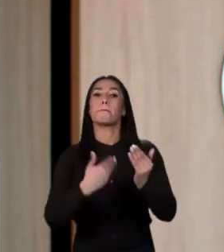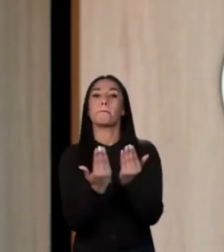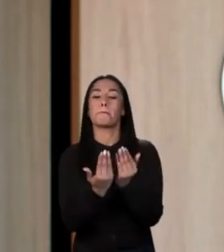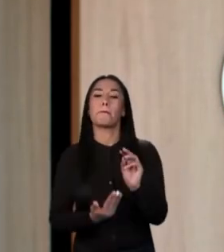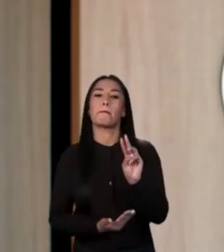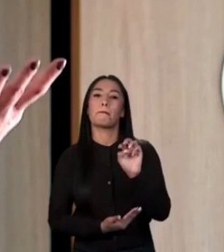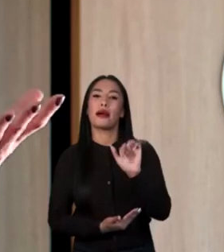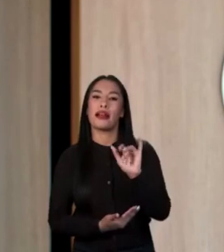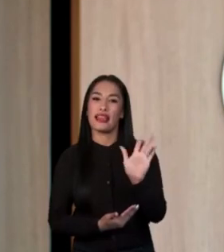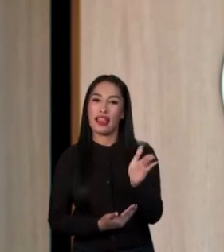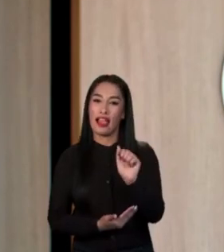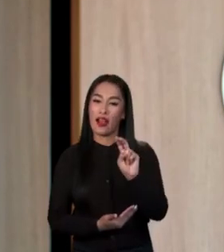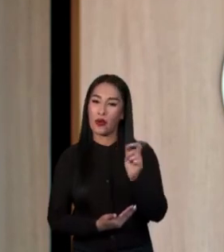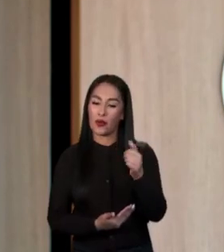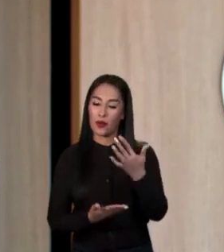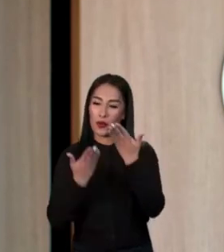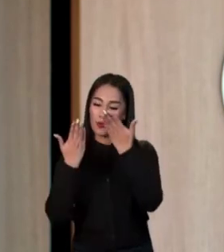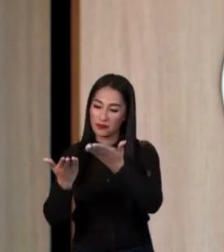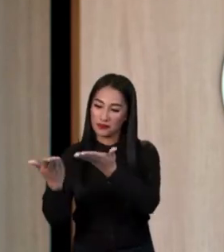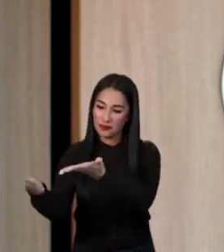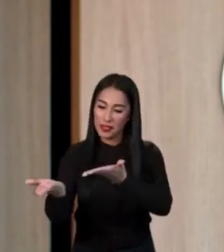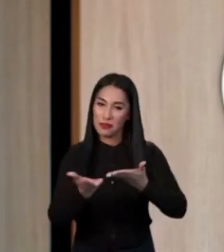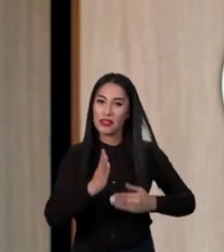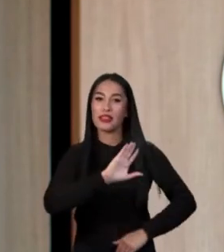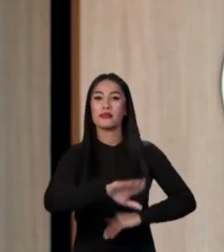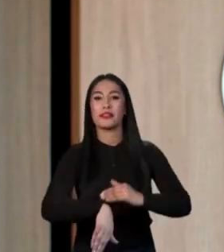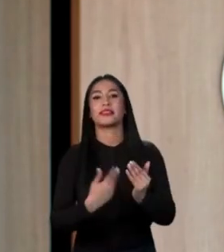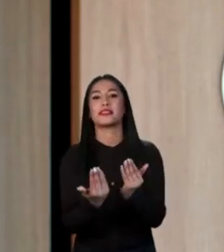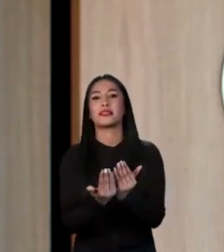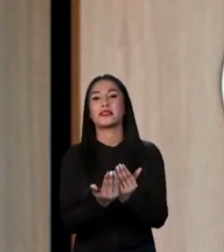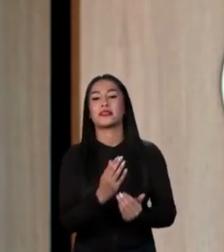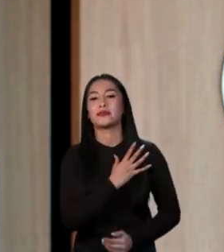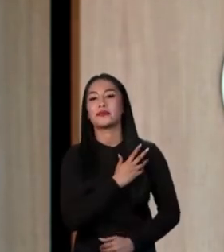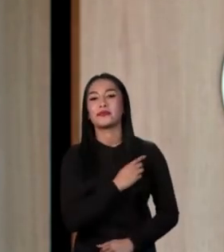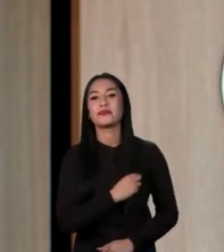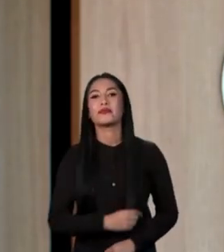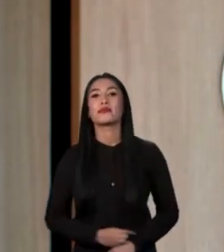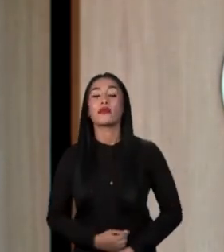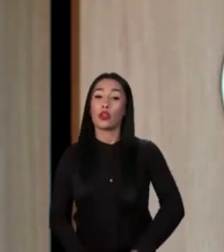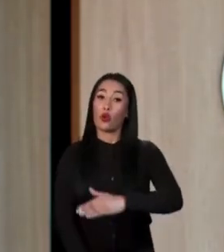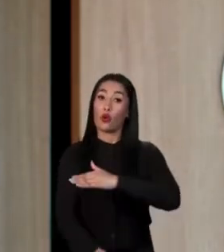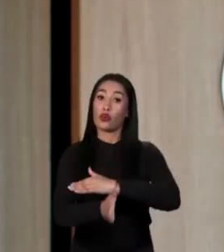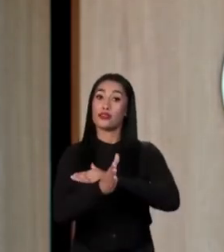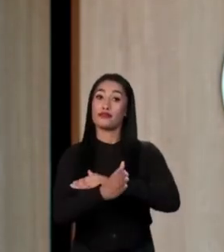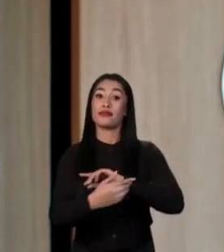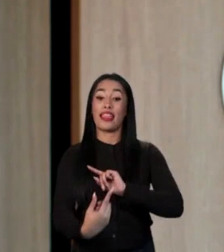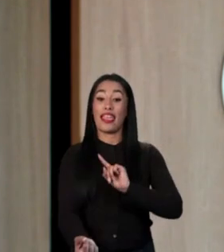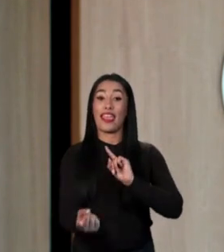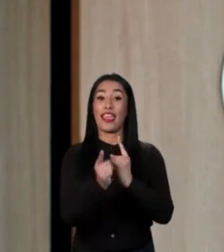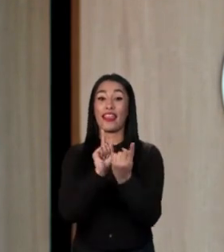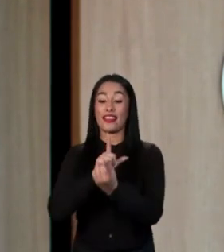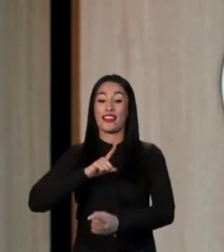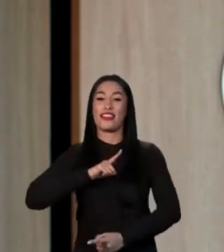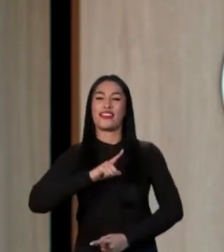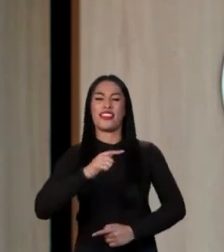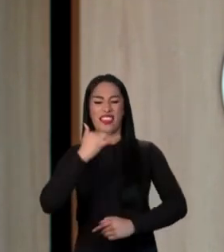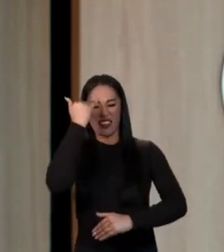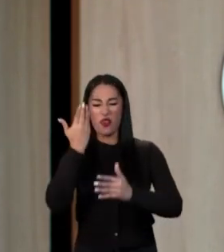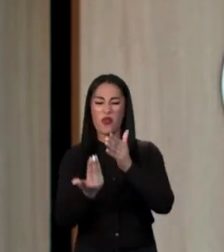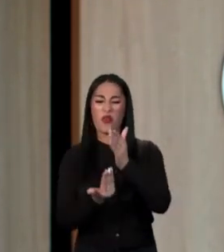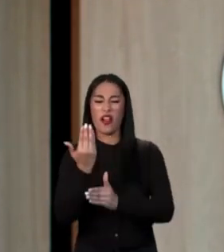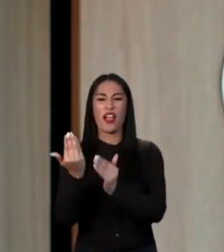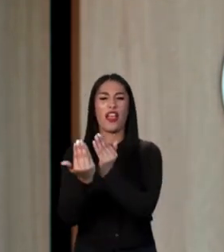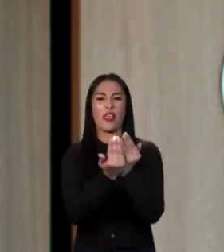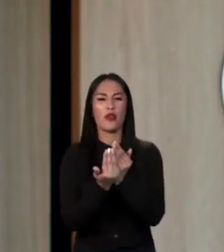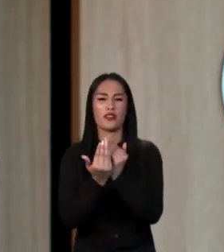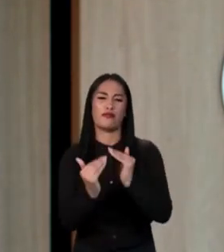victoria ángulo y bienvenida ministro continuamos con nuestro encuentro de líderes de innovación educativa en educación